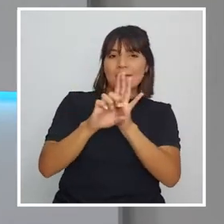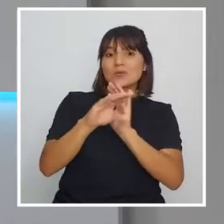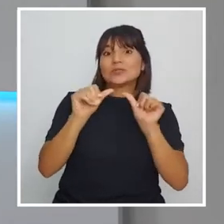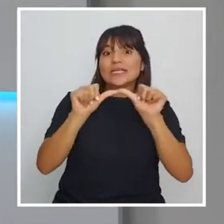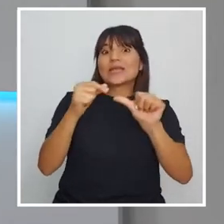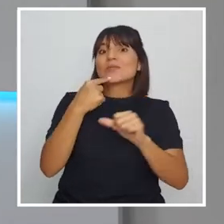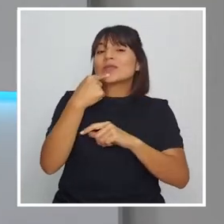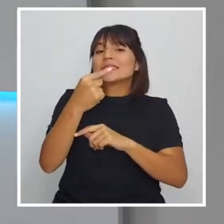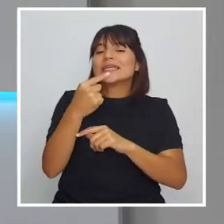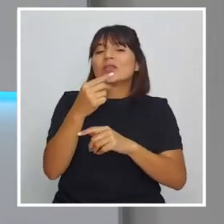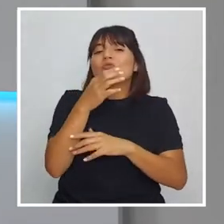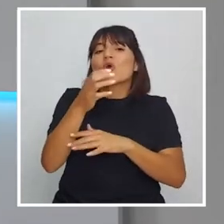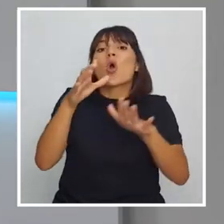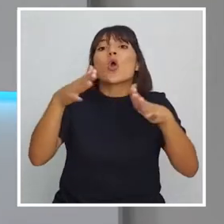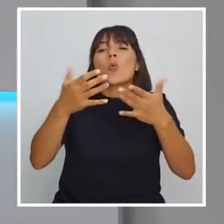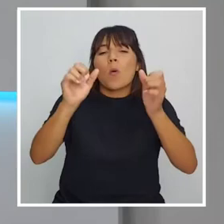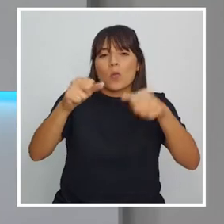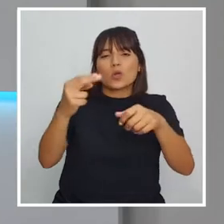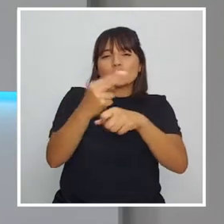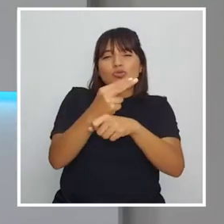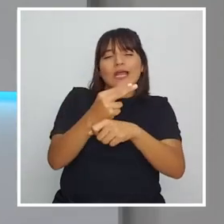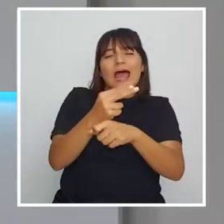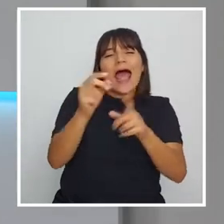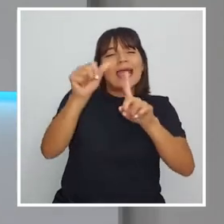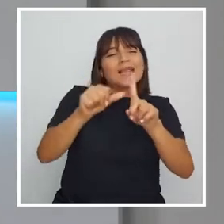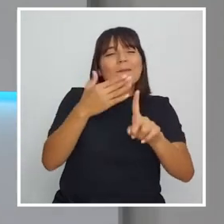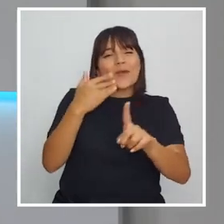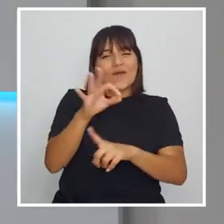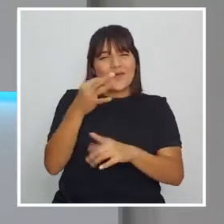para cómo poder estirar el aguinaldo de la mejor manera. Ya regresamos.